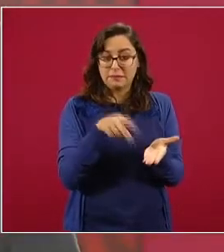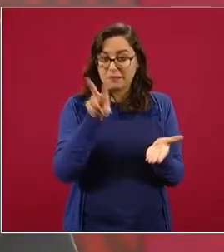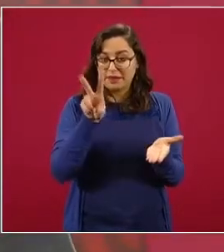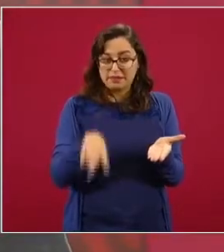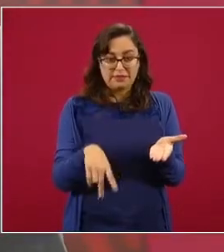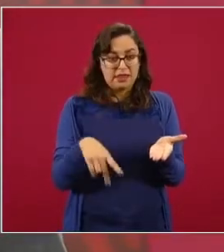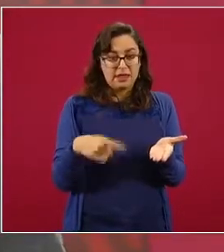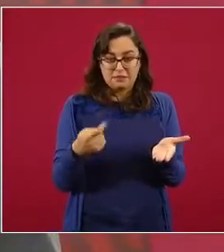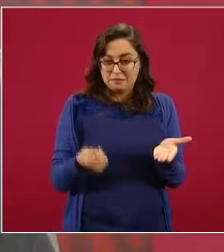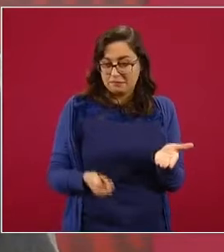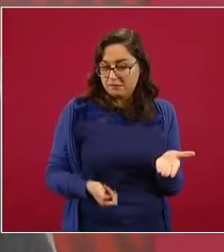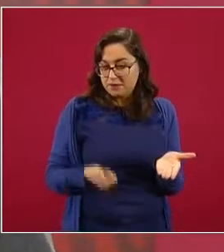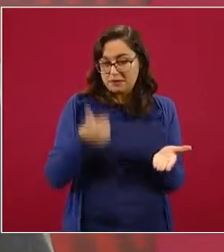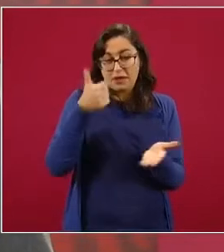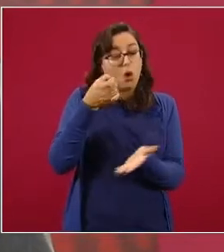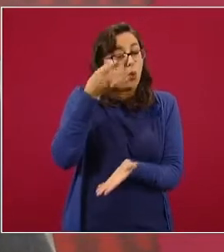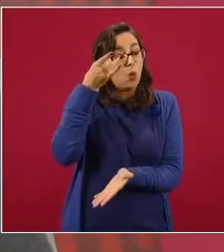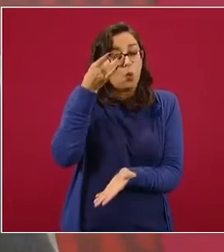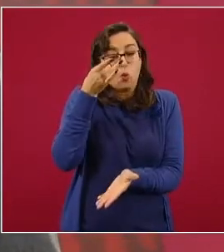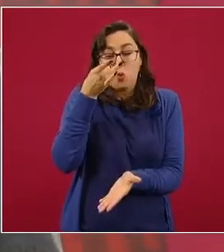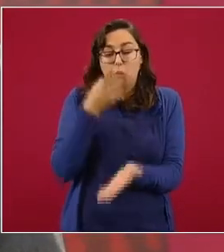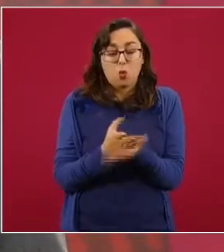que creo que es nota,